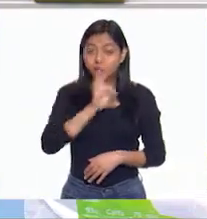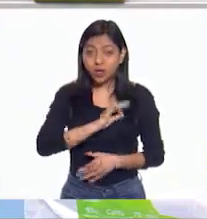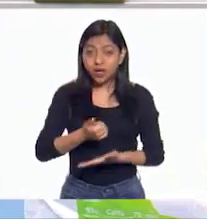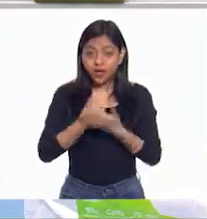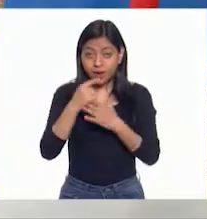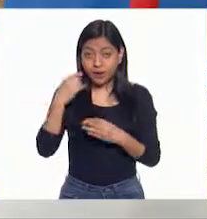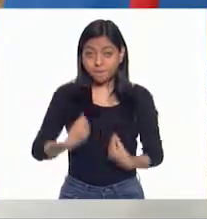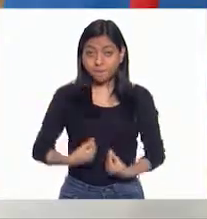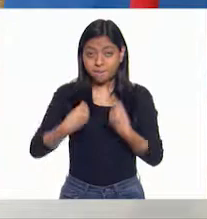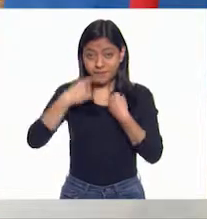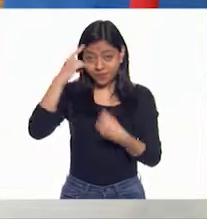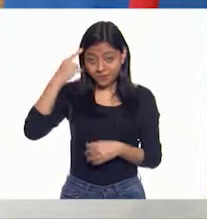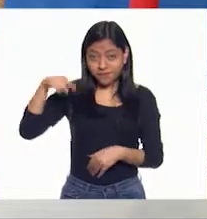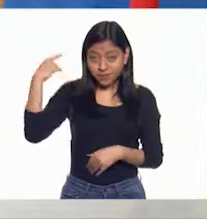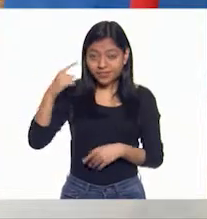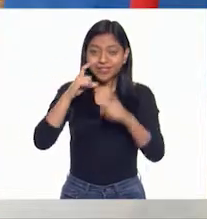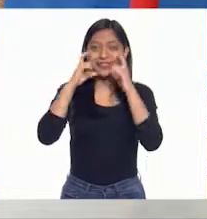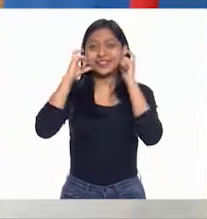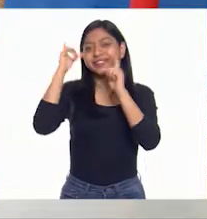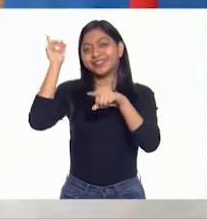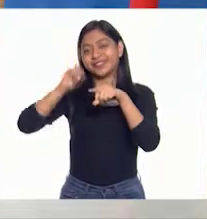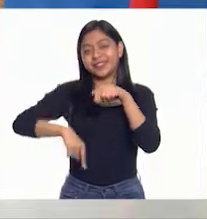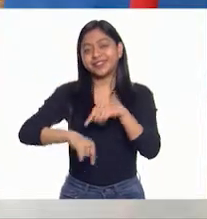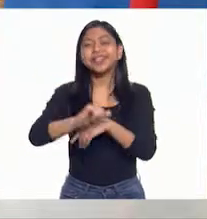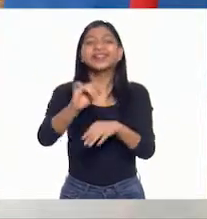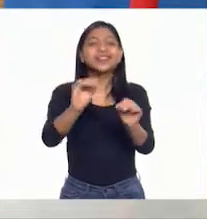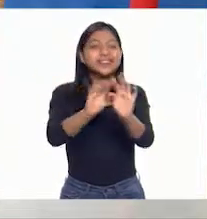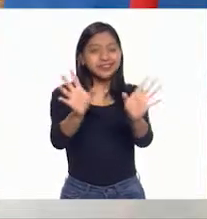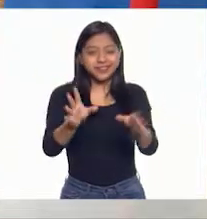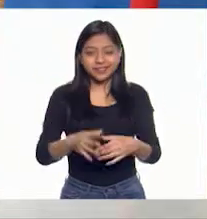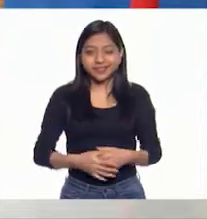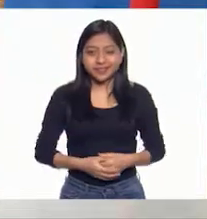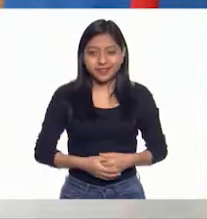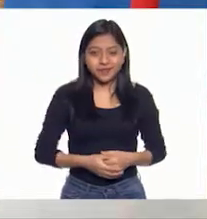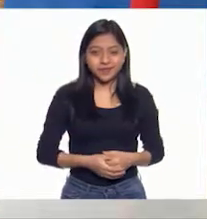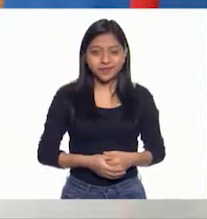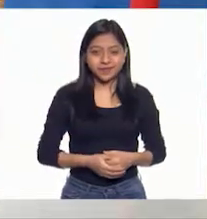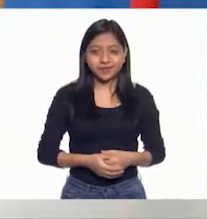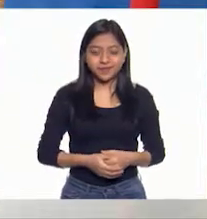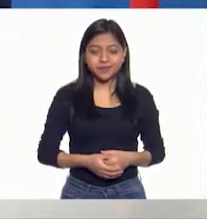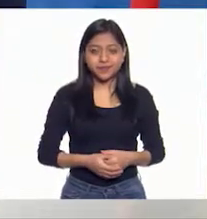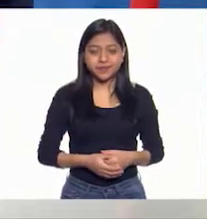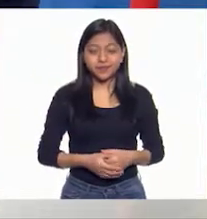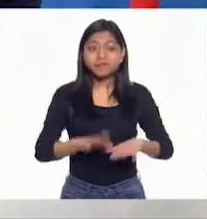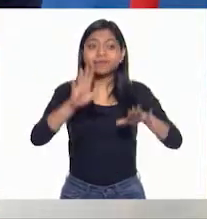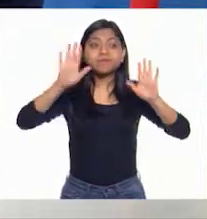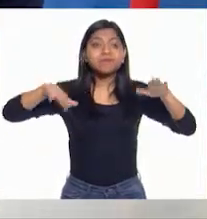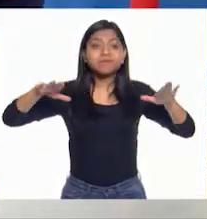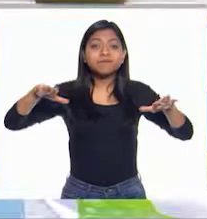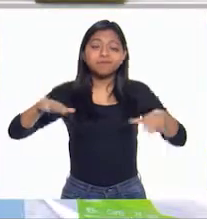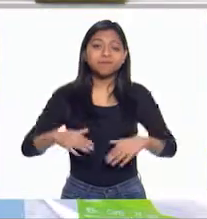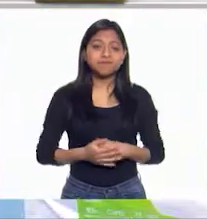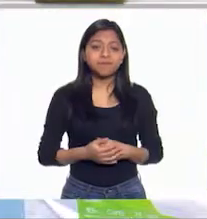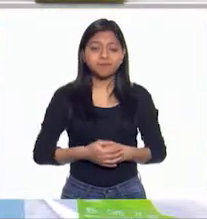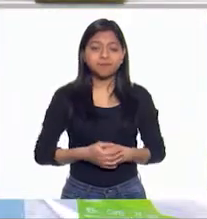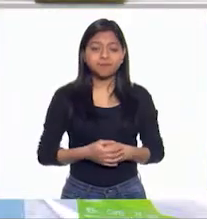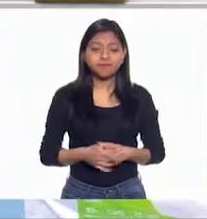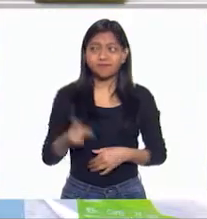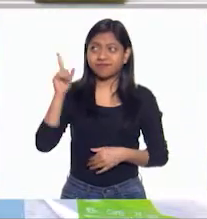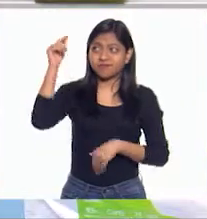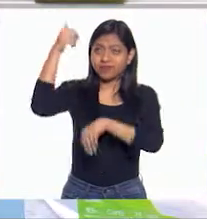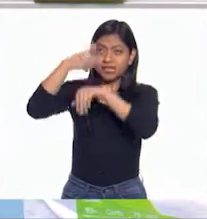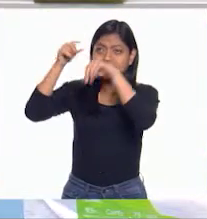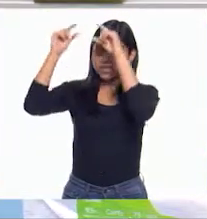sencilla si me ayudas con mi cubrebocas? Claro que sí, Ale. A ver. Ay, oigan, ¿y qué son todos